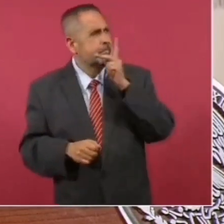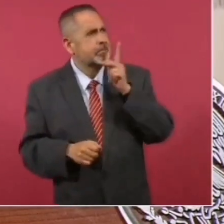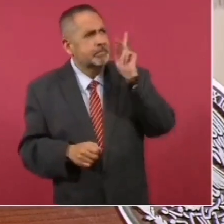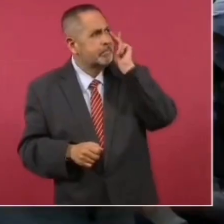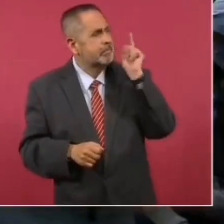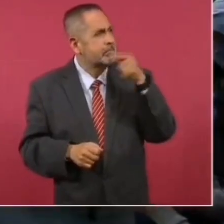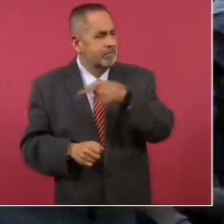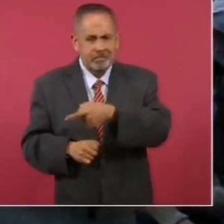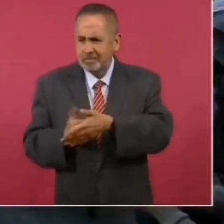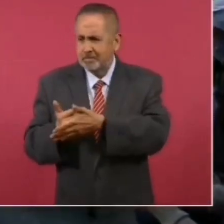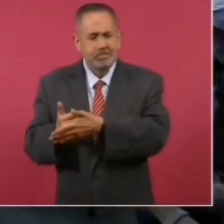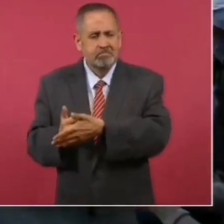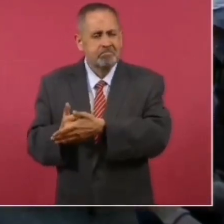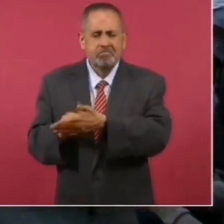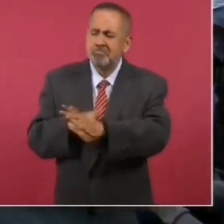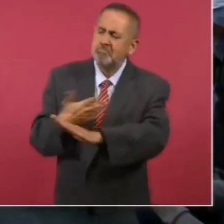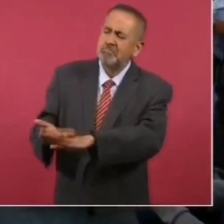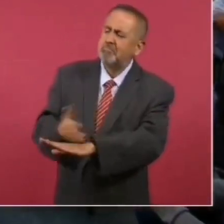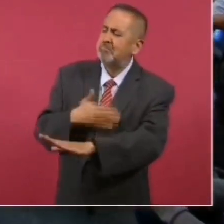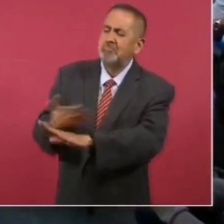Y no olvidar